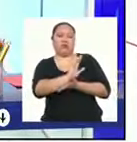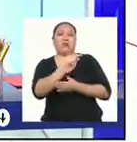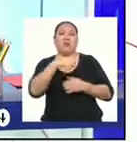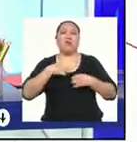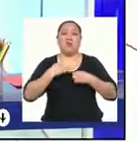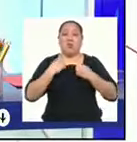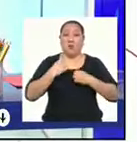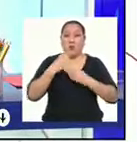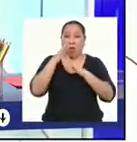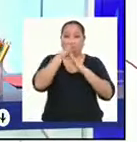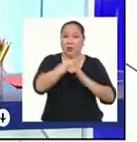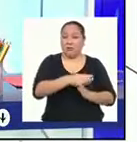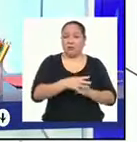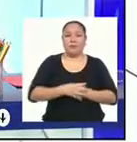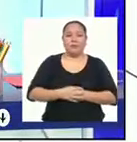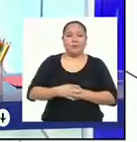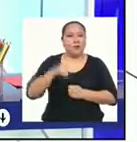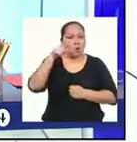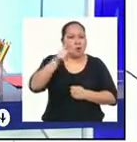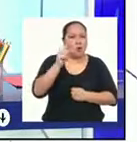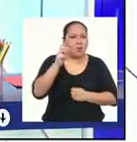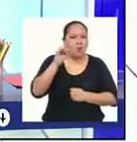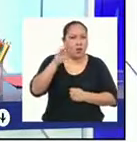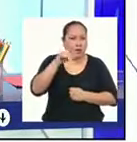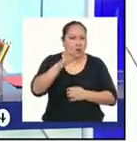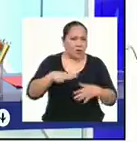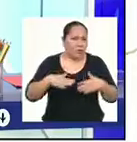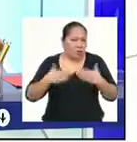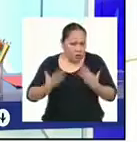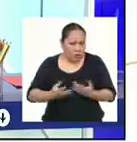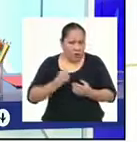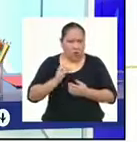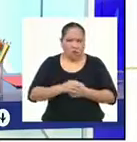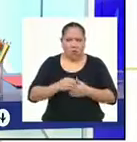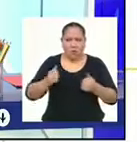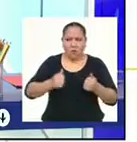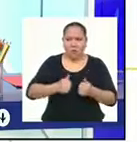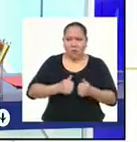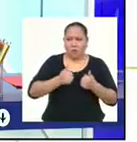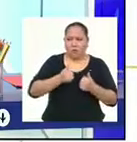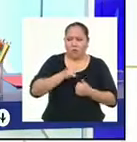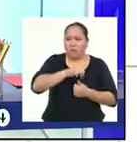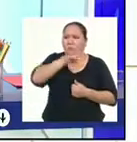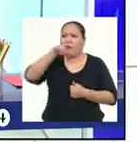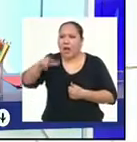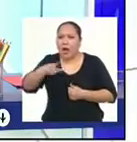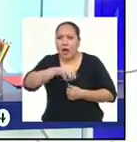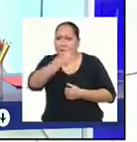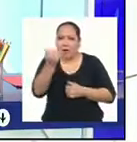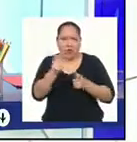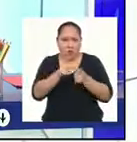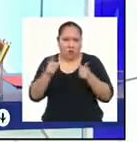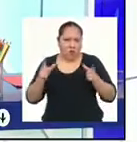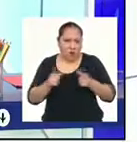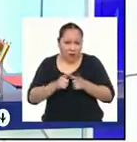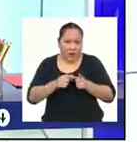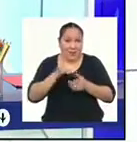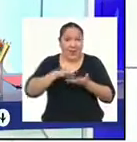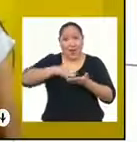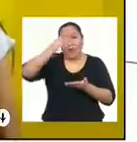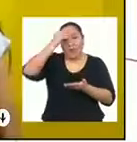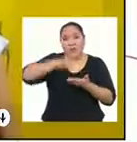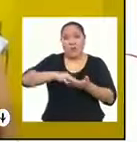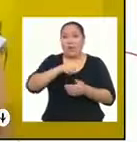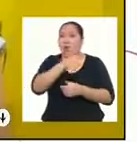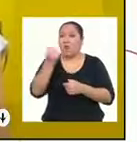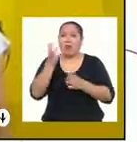Ahora Tracy, cuéntame, ¿has tenido la oportunidad de viajar a otras regiones y aprender otras costumbres distintas de las tuyas?